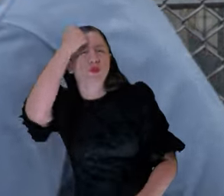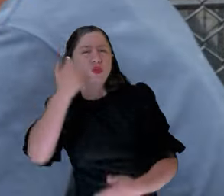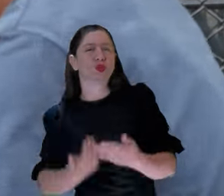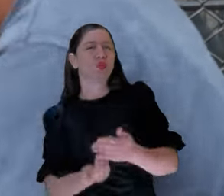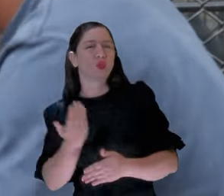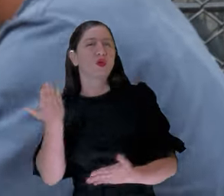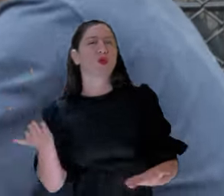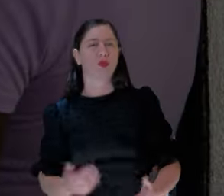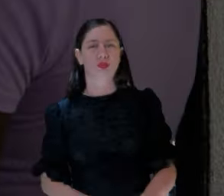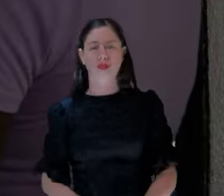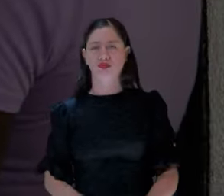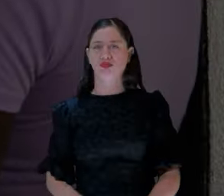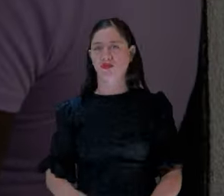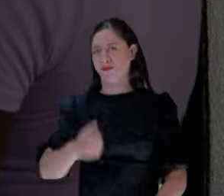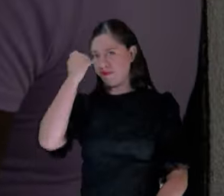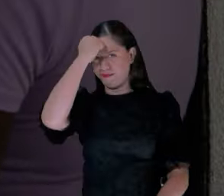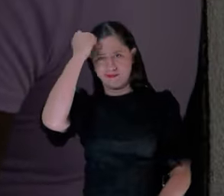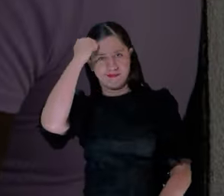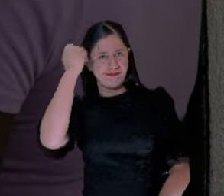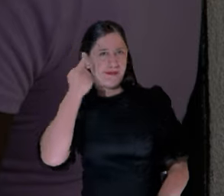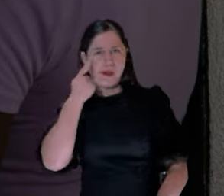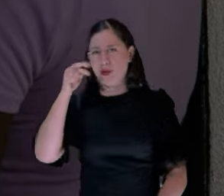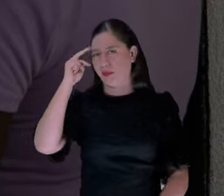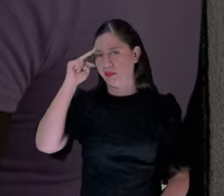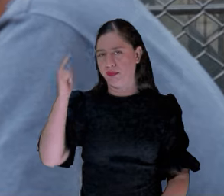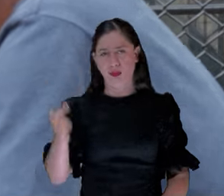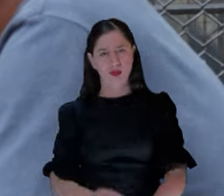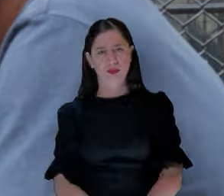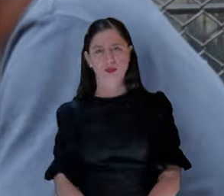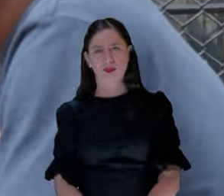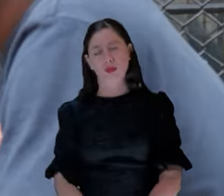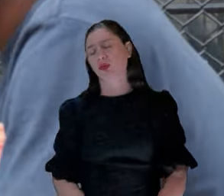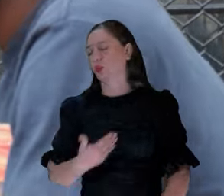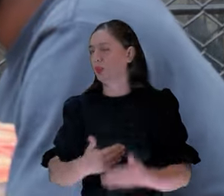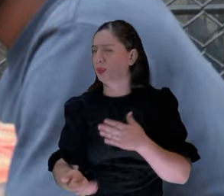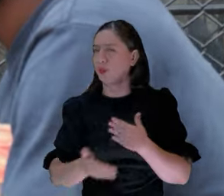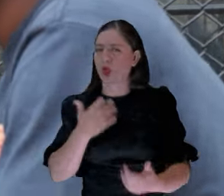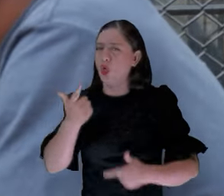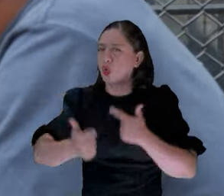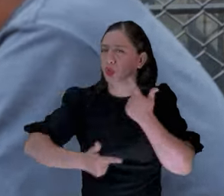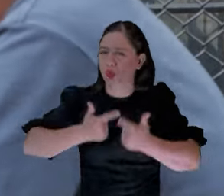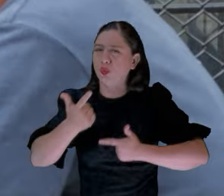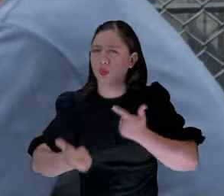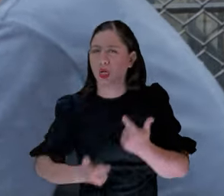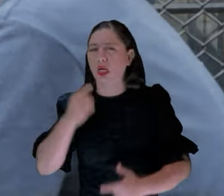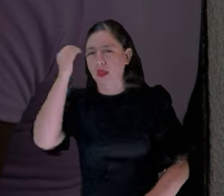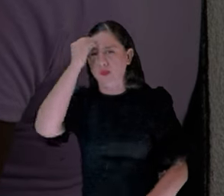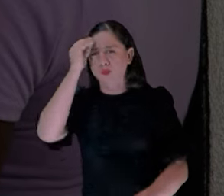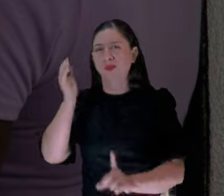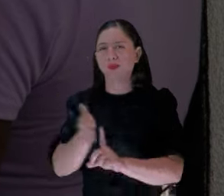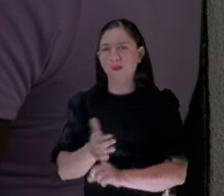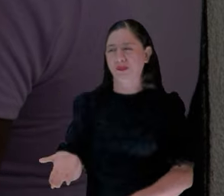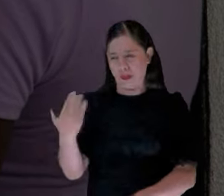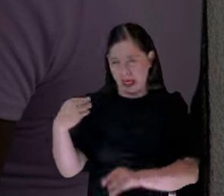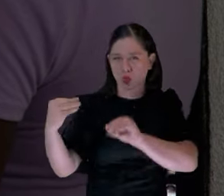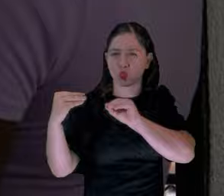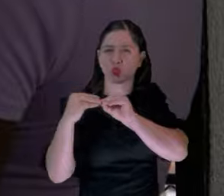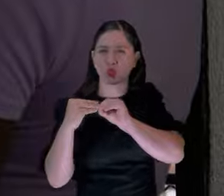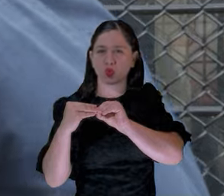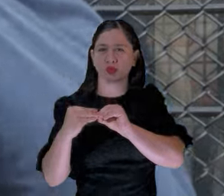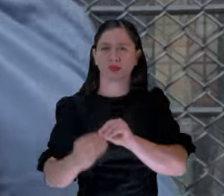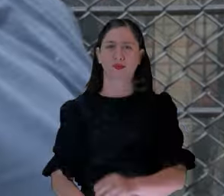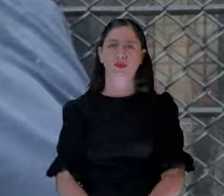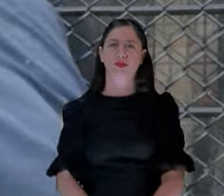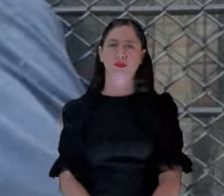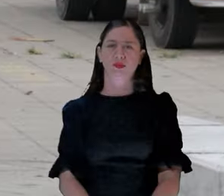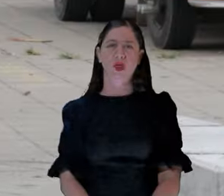cómo te fue con el nuevo entrenador. El man llegó con una rosca al equipo. Ay, amor, pero usted sabe que hay que luchar por los sueños. Sí, hay que luchar, pero venga, yo lucho con un